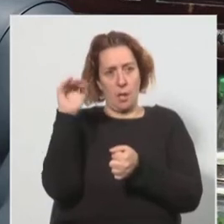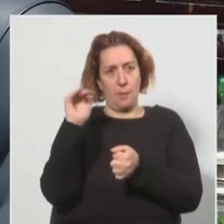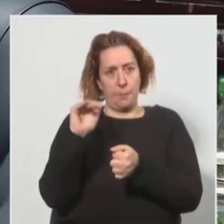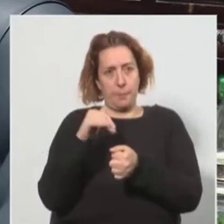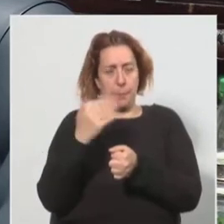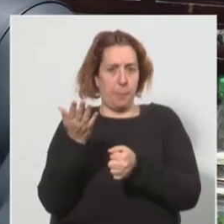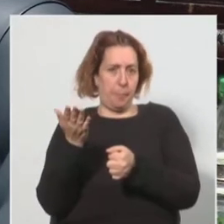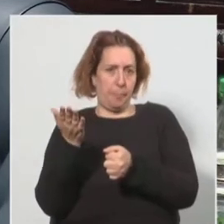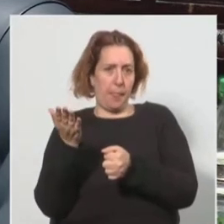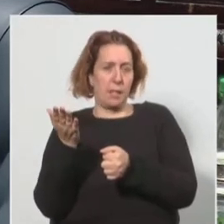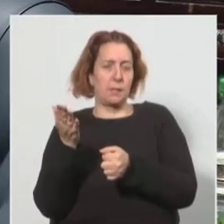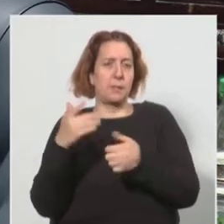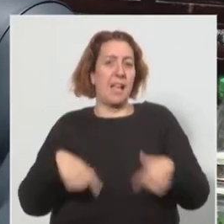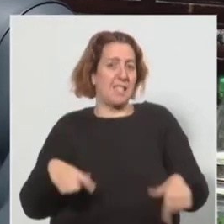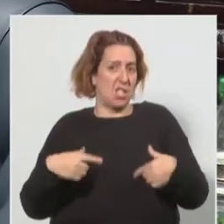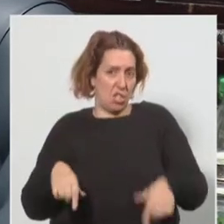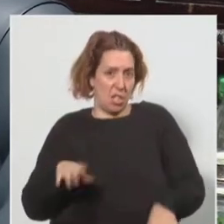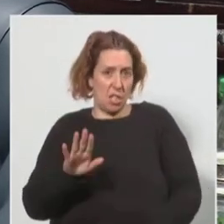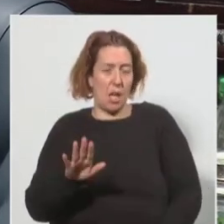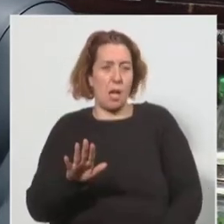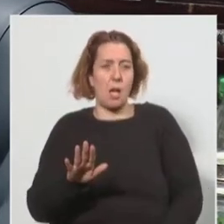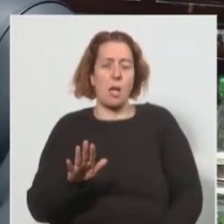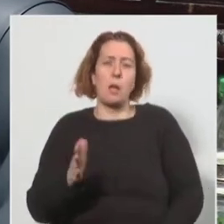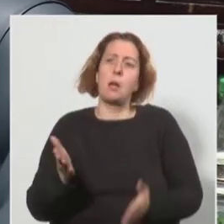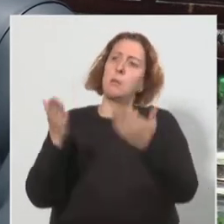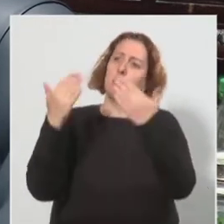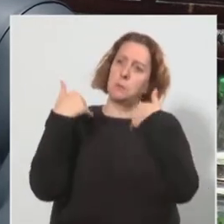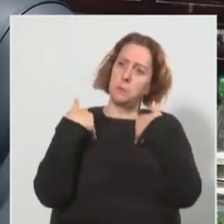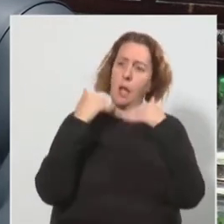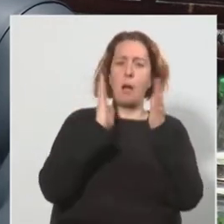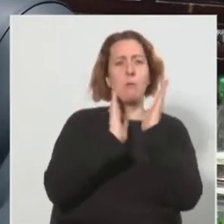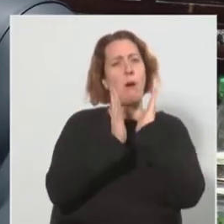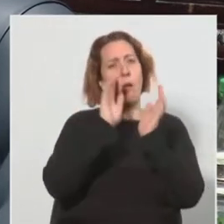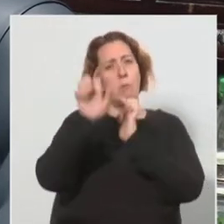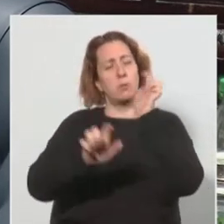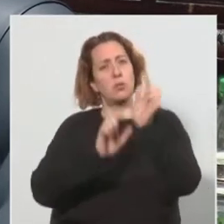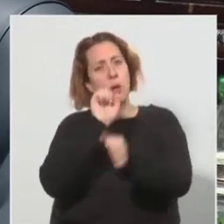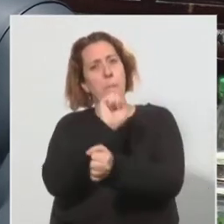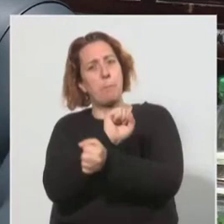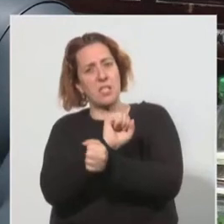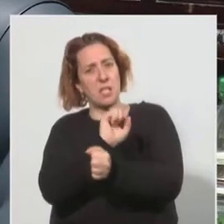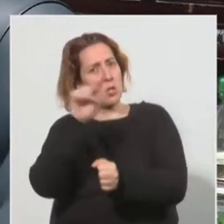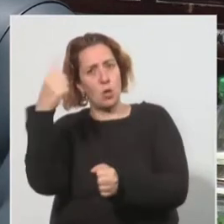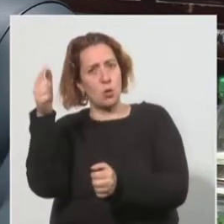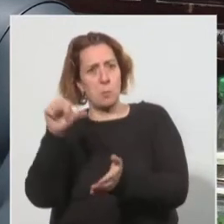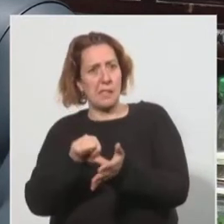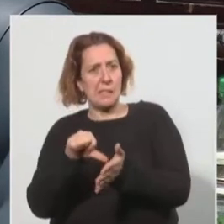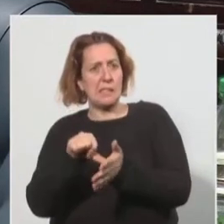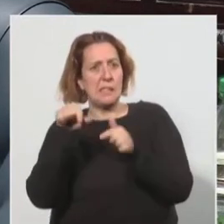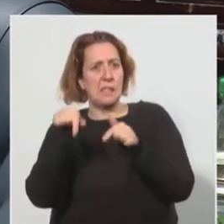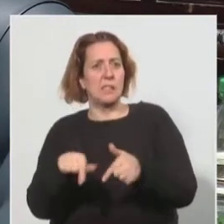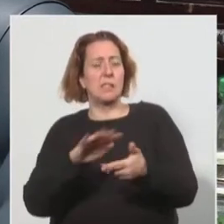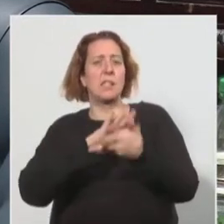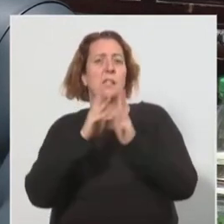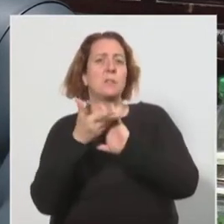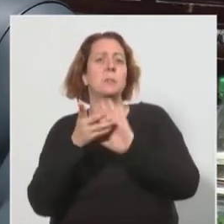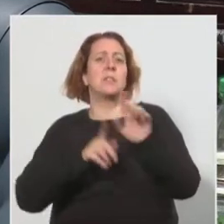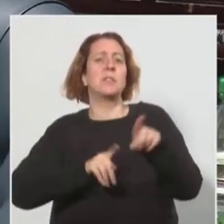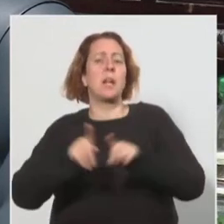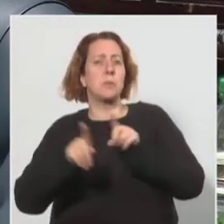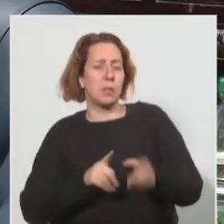más alto nivel de la Cancillería, que reciban a los abogados de personas presas en el exterior en este tipo de